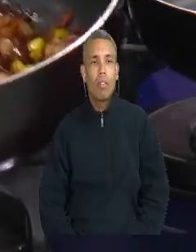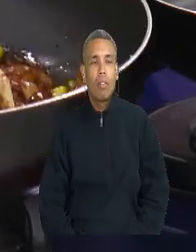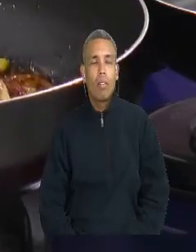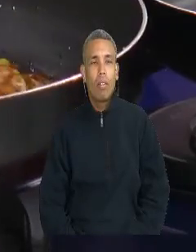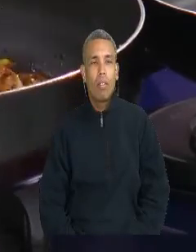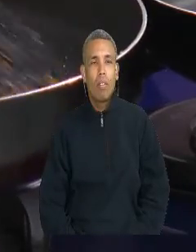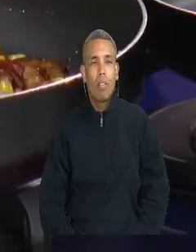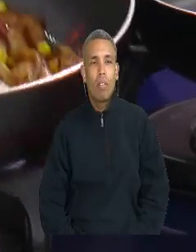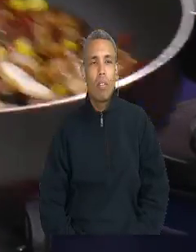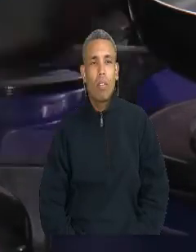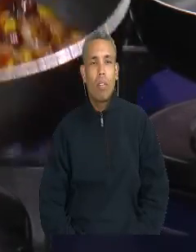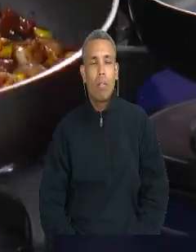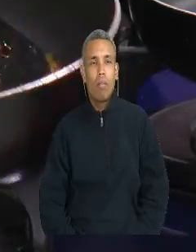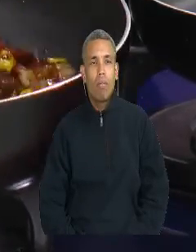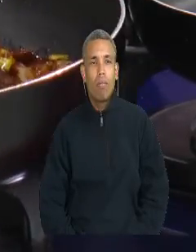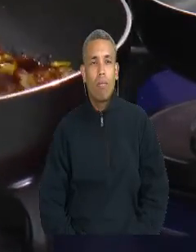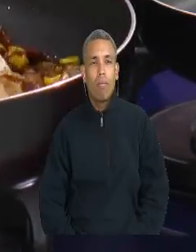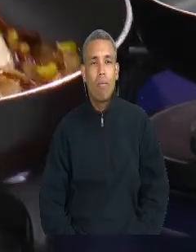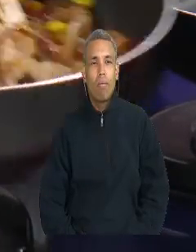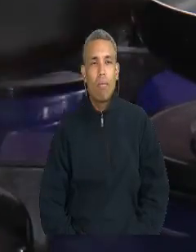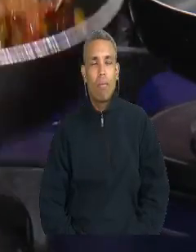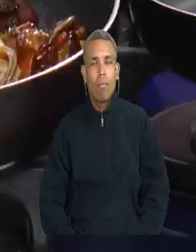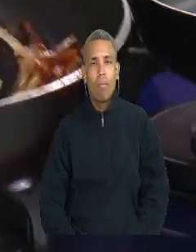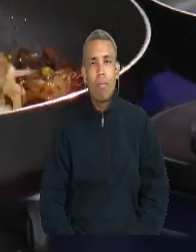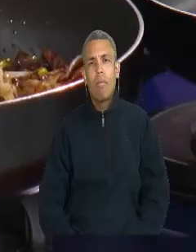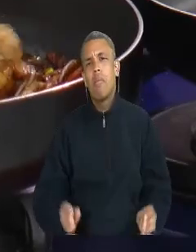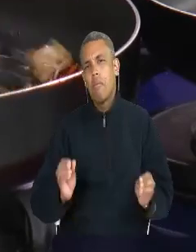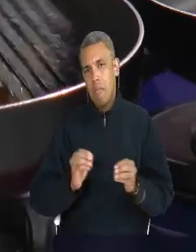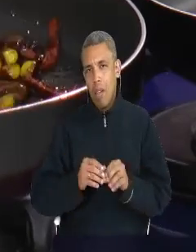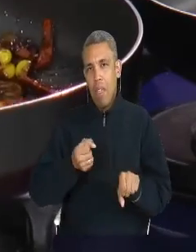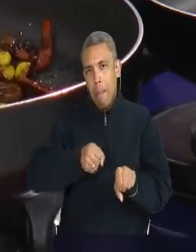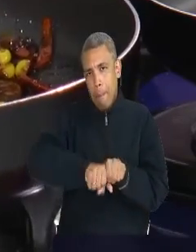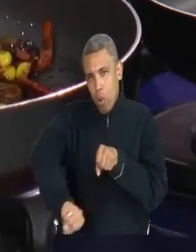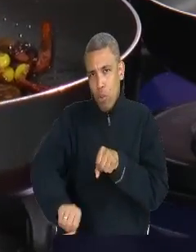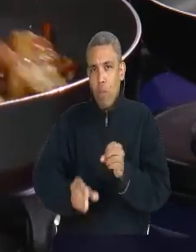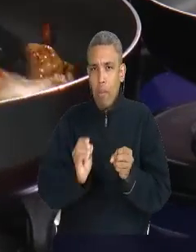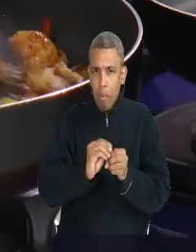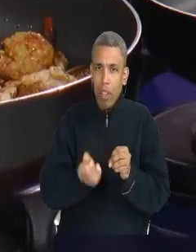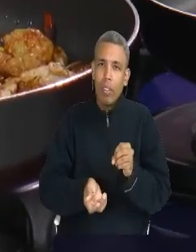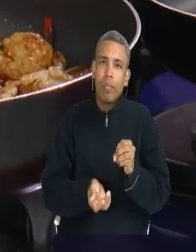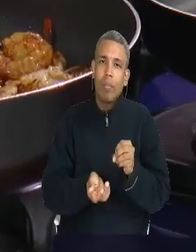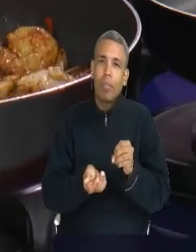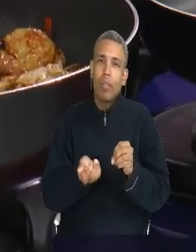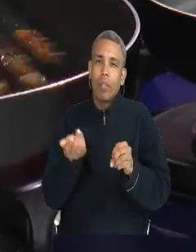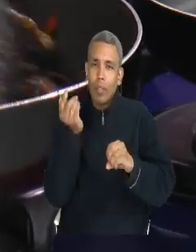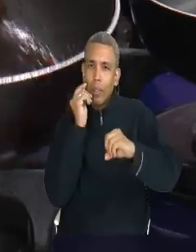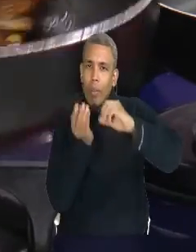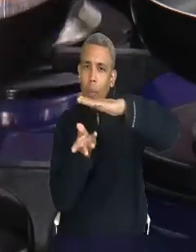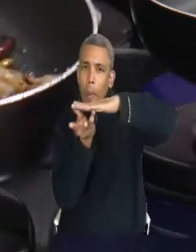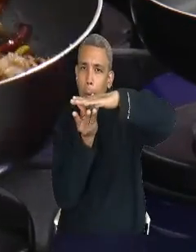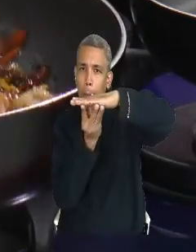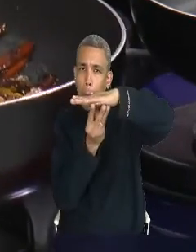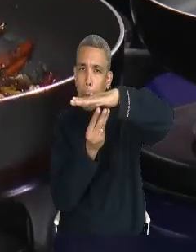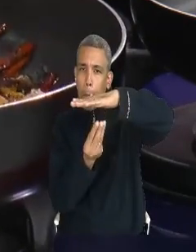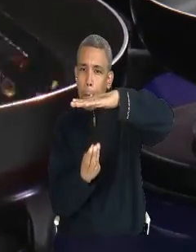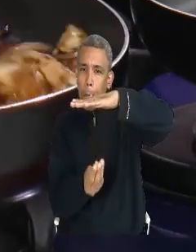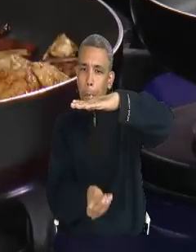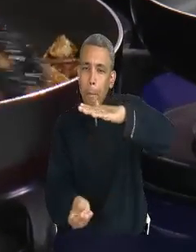Sigue aportando sabor, aportando color al arroz. Como ven, toma una tonalidad, ya se